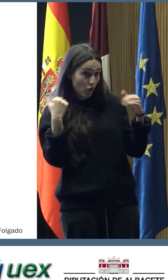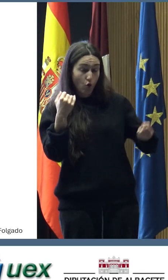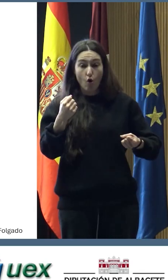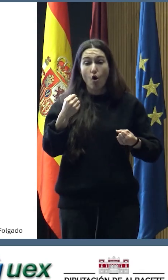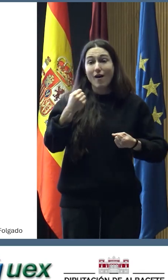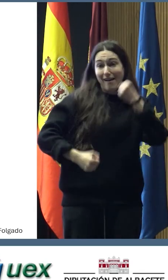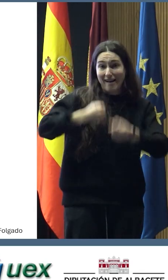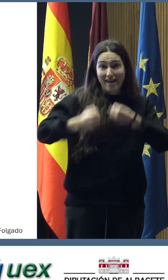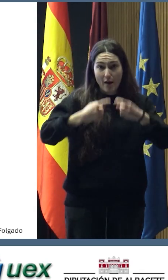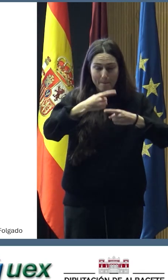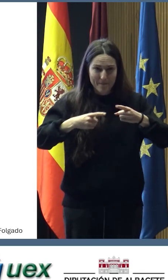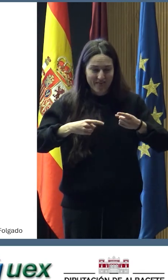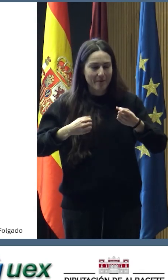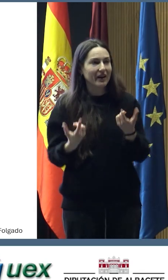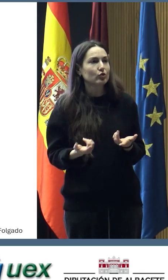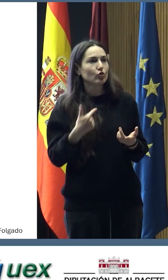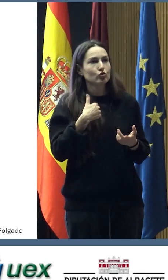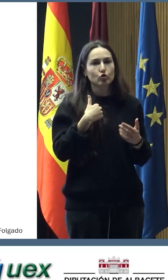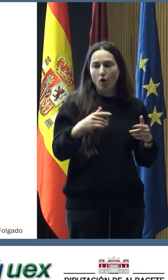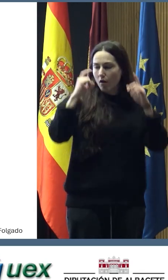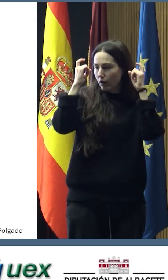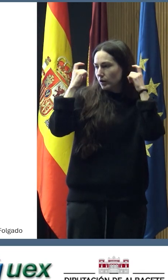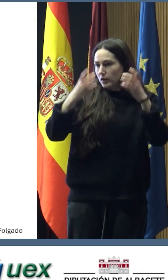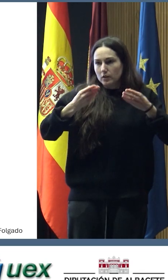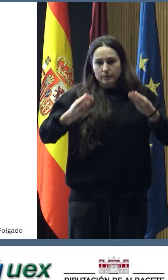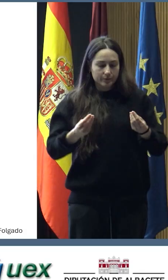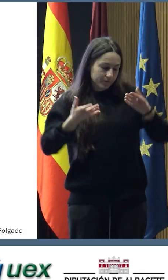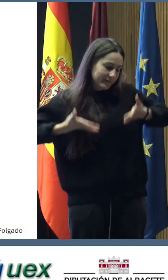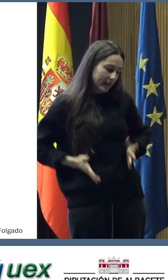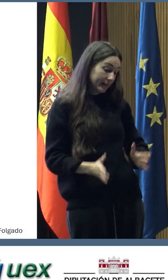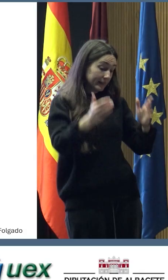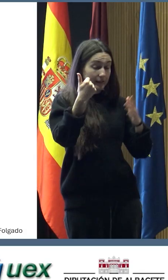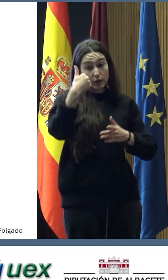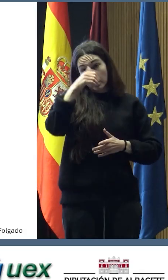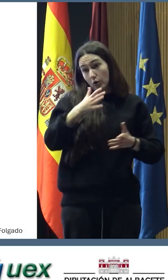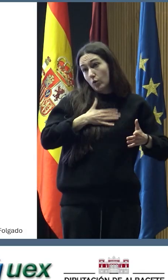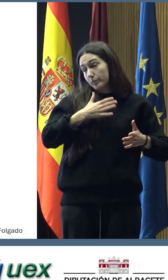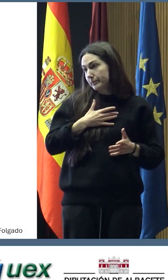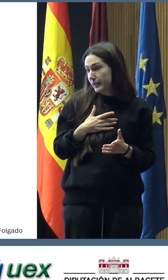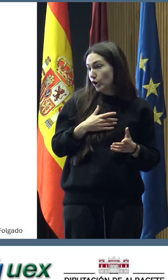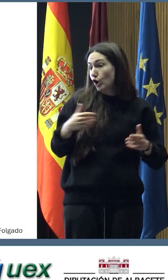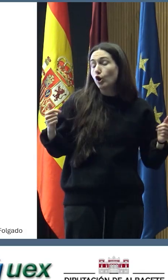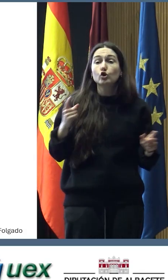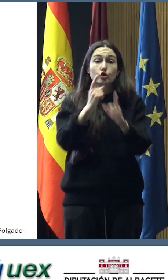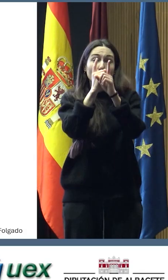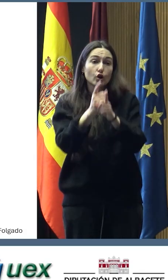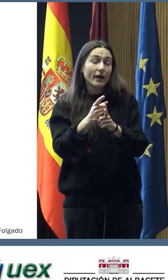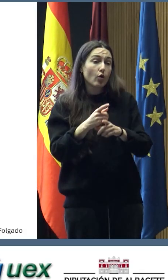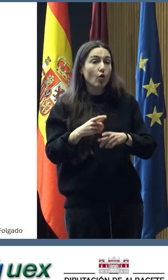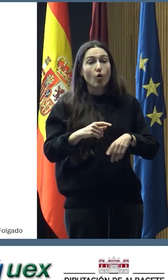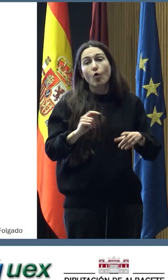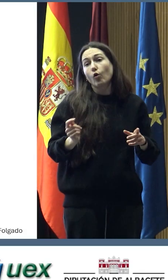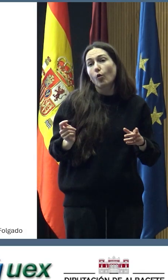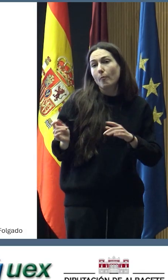estado esforzando mucho para seguir mi plan de entrenamiento. Mi hijo tuvo un torneo el fin de semana con partidos que empezaban temprano.